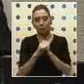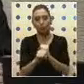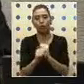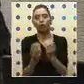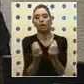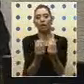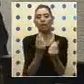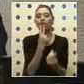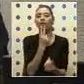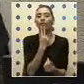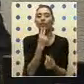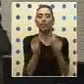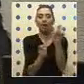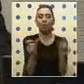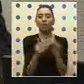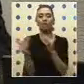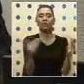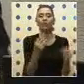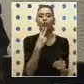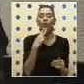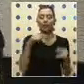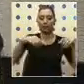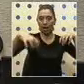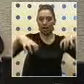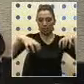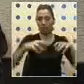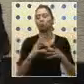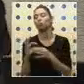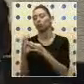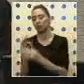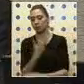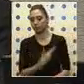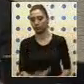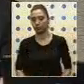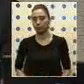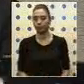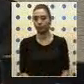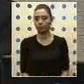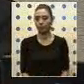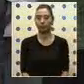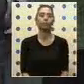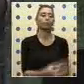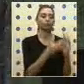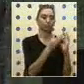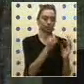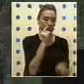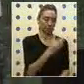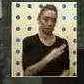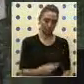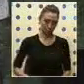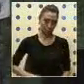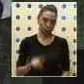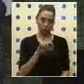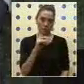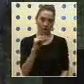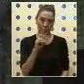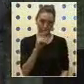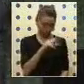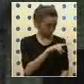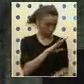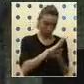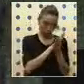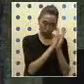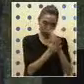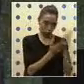contra la calidad de vida de los vecinos de esta conurbación. Muchas gracias, señor presidente. Gracias, diputado Raúl Saldívar. Se enviarán